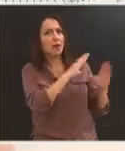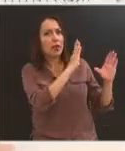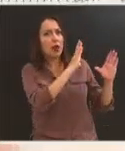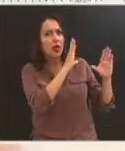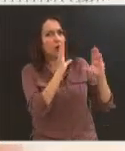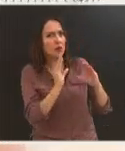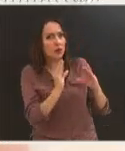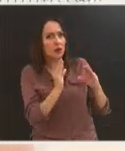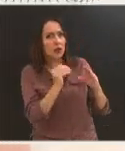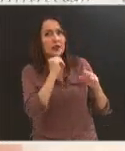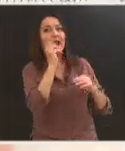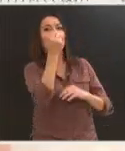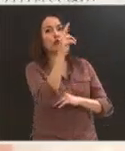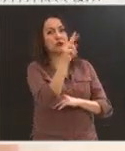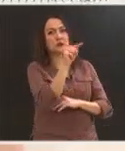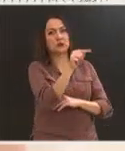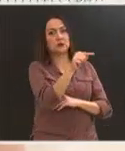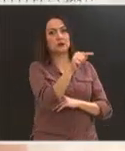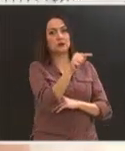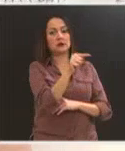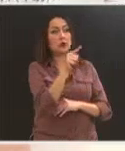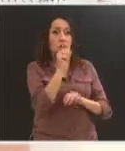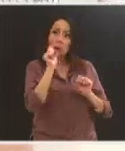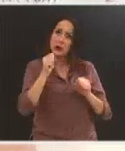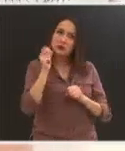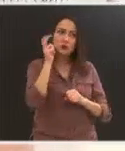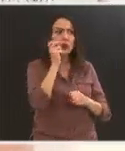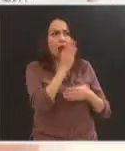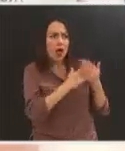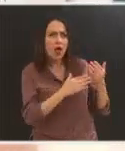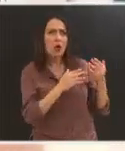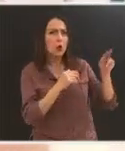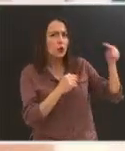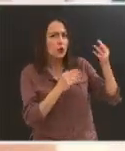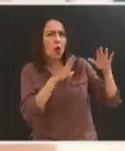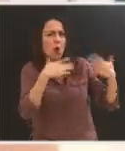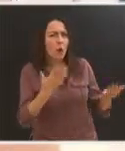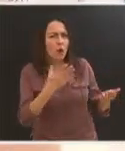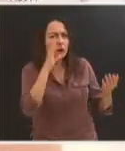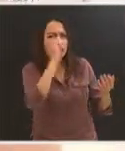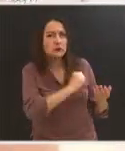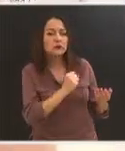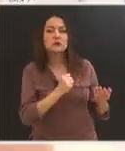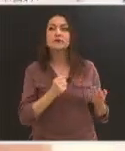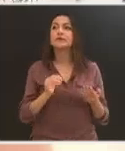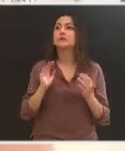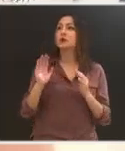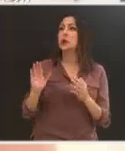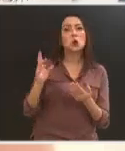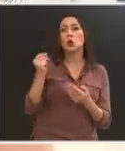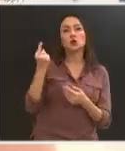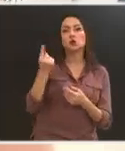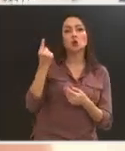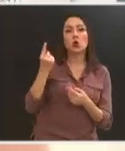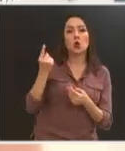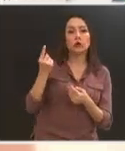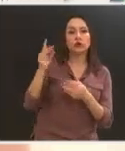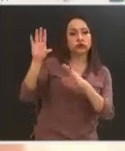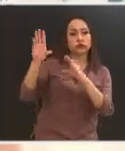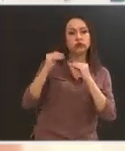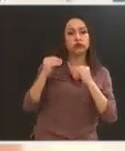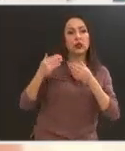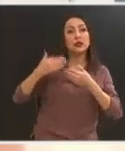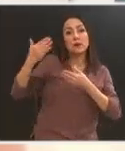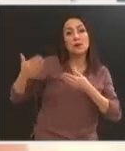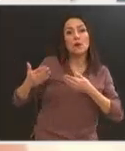el turno del mediodía. ¿Ustedes pudieron escuchar algo, la noticia? ¿Cómo se dio cuenta? No, solo por lo que me dijeron y después